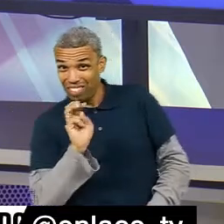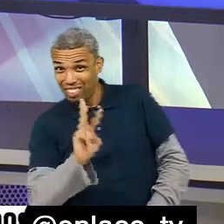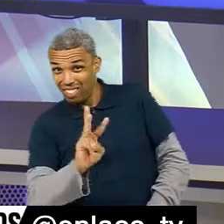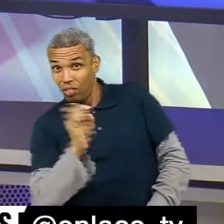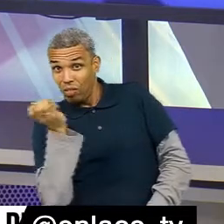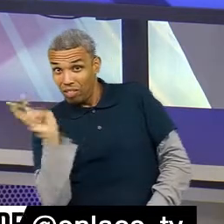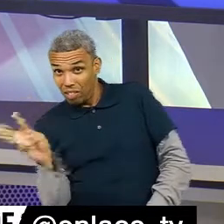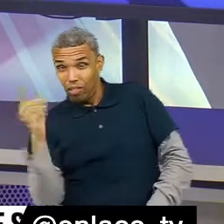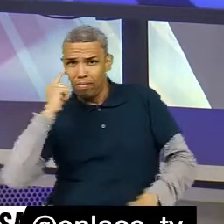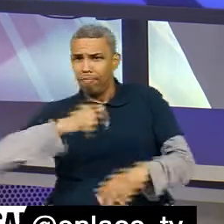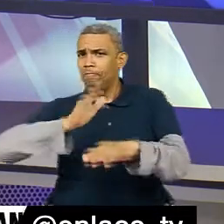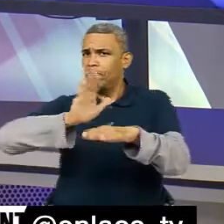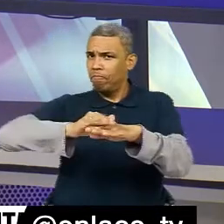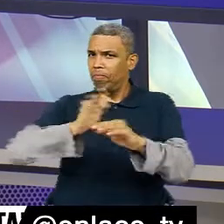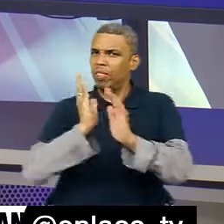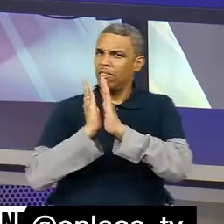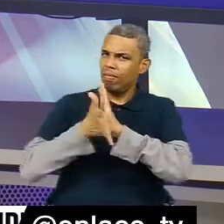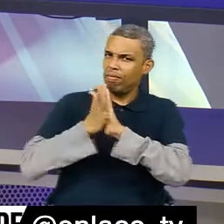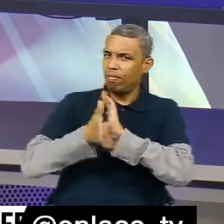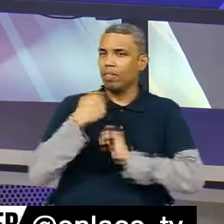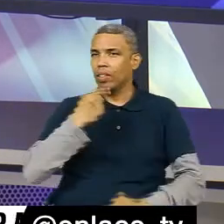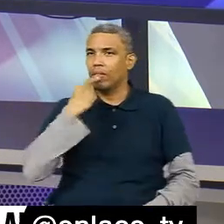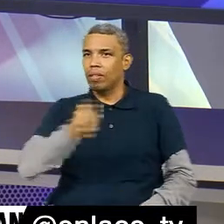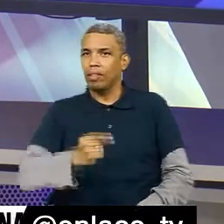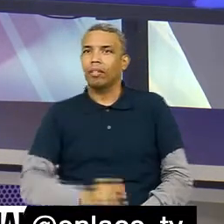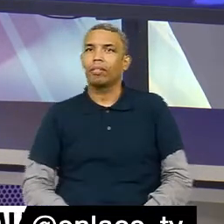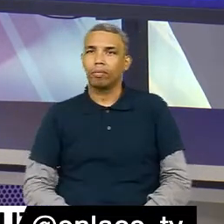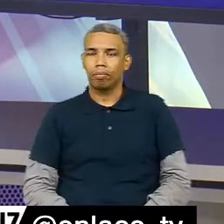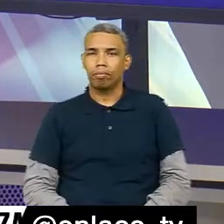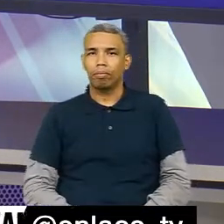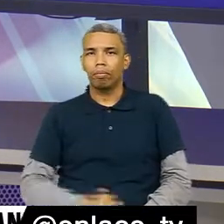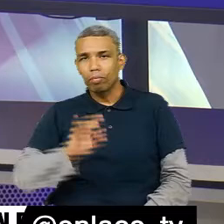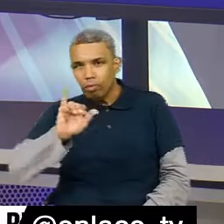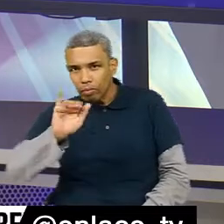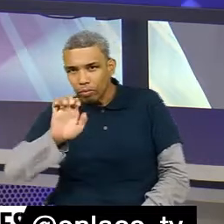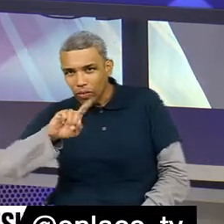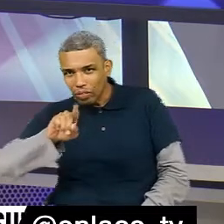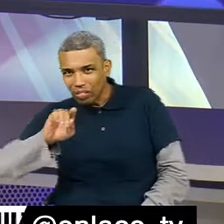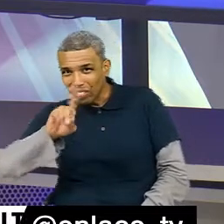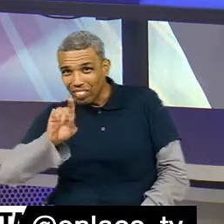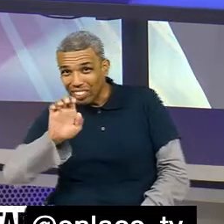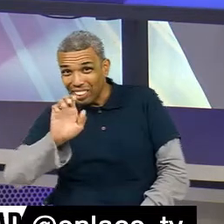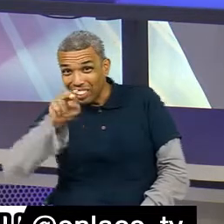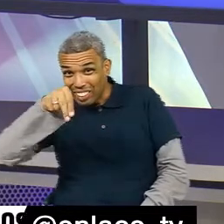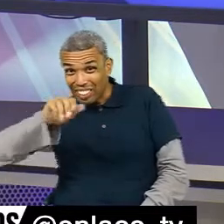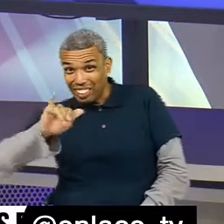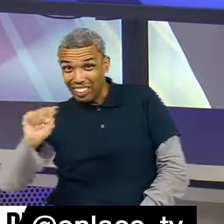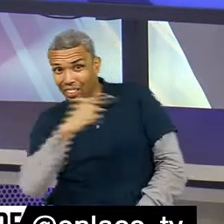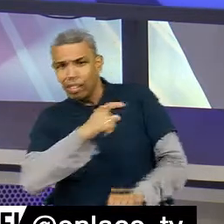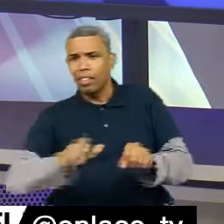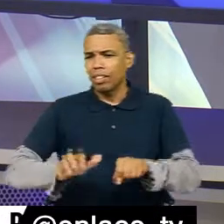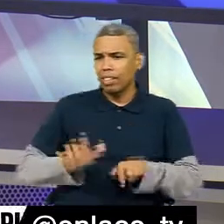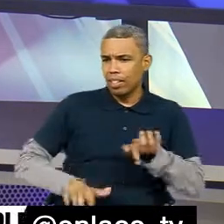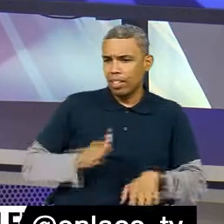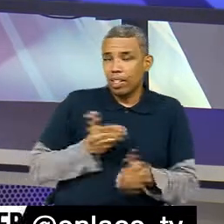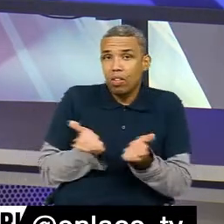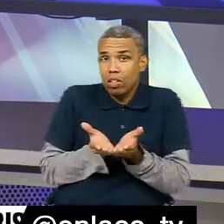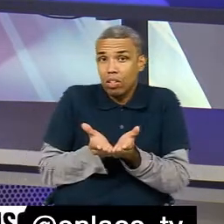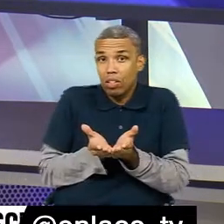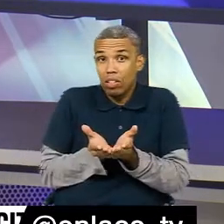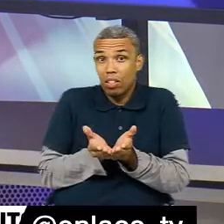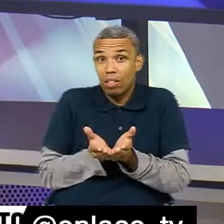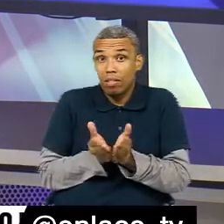así. Dice la doctora Yesenia Marlin Jaraba, que se venía desempeñando su cargo de secretaria de Educación.